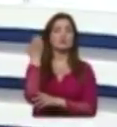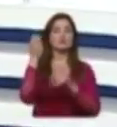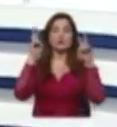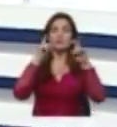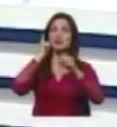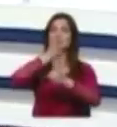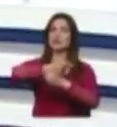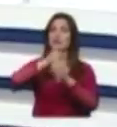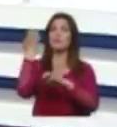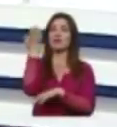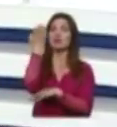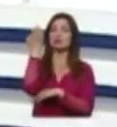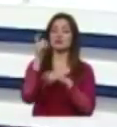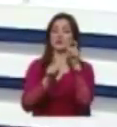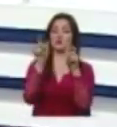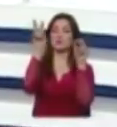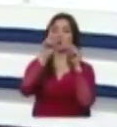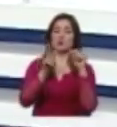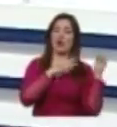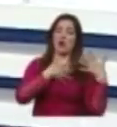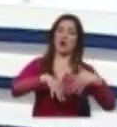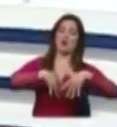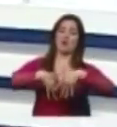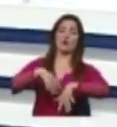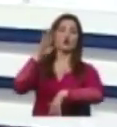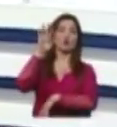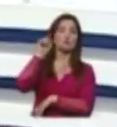estado de emergencia humanitaria. Como les contábamos, son